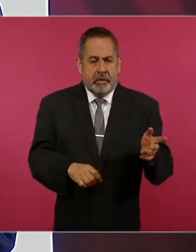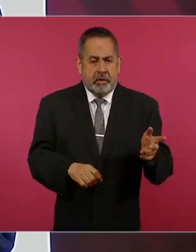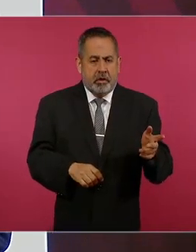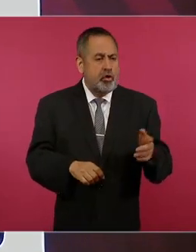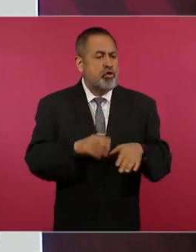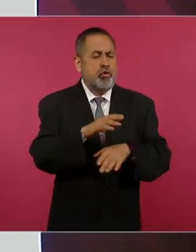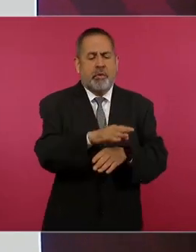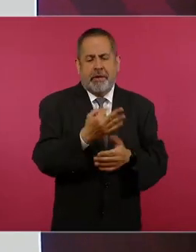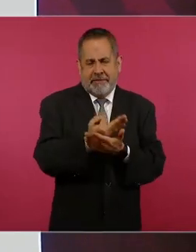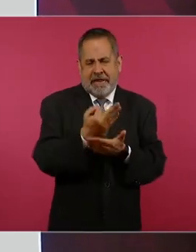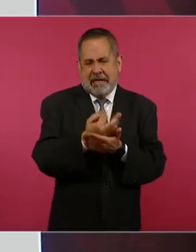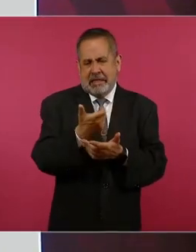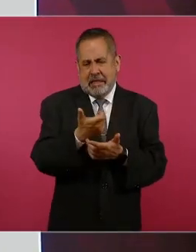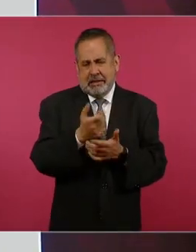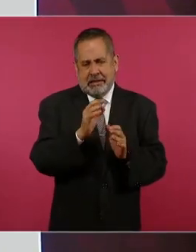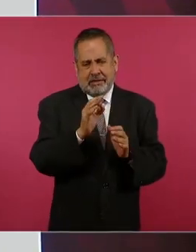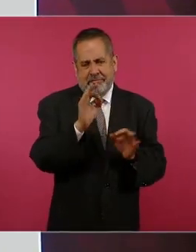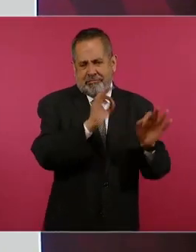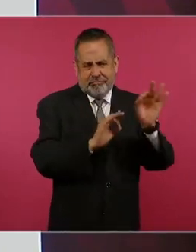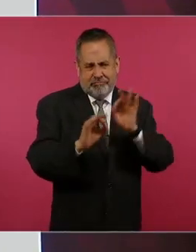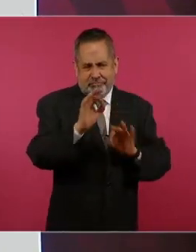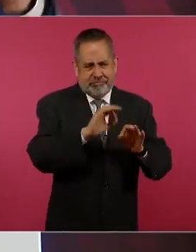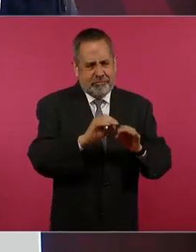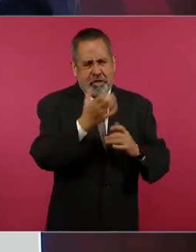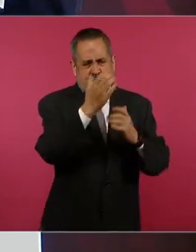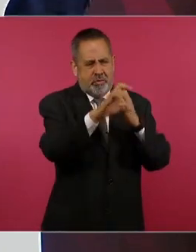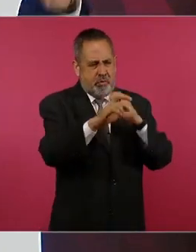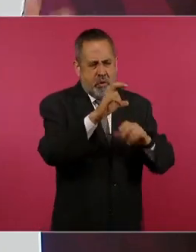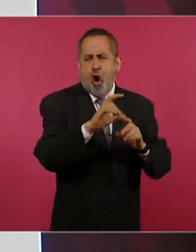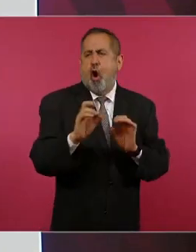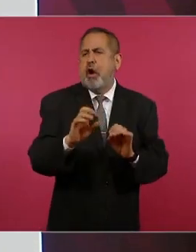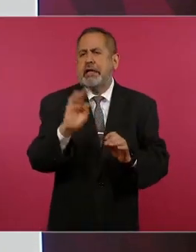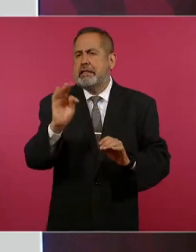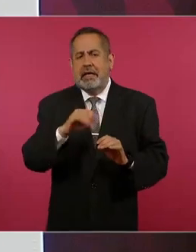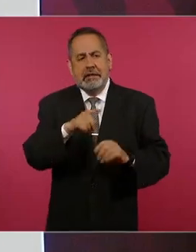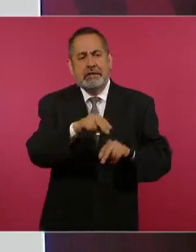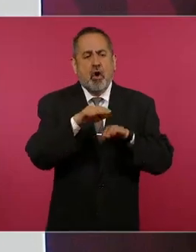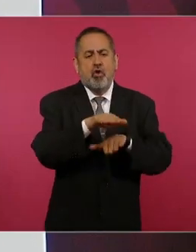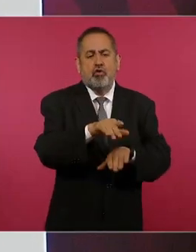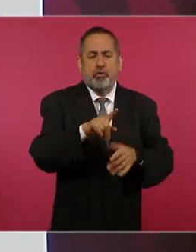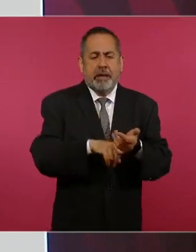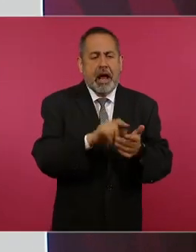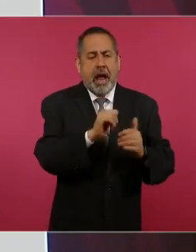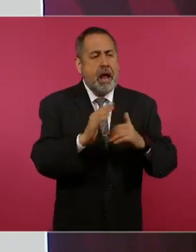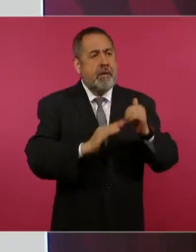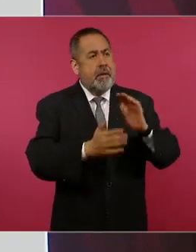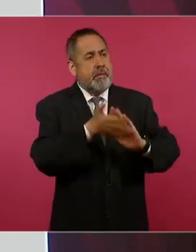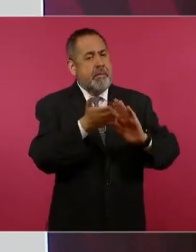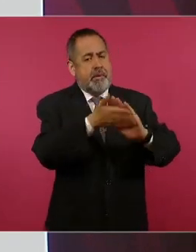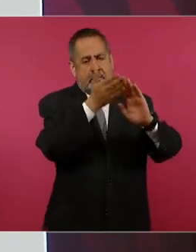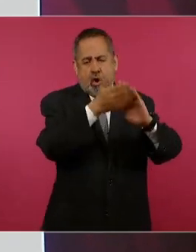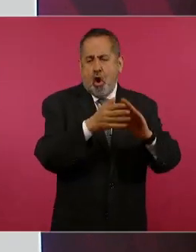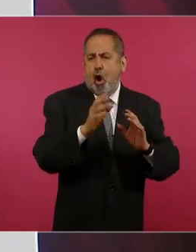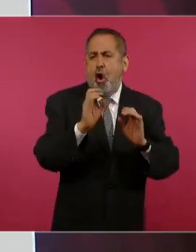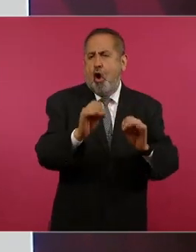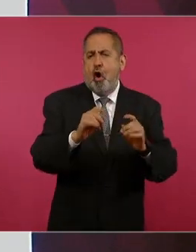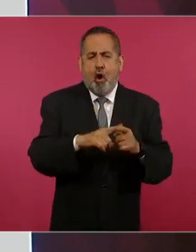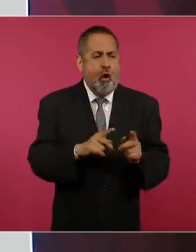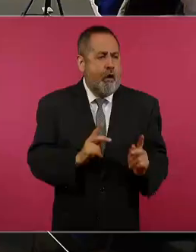finanzas o a la construcción o es proveedor la que